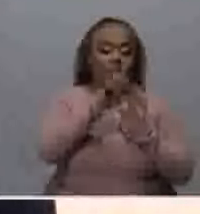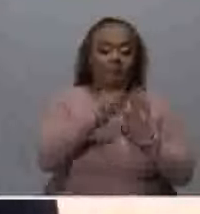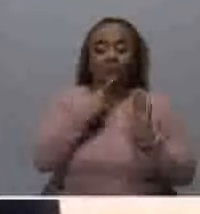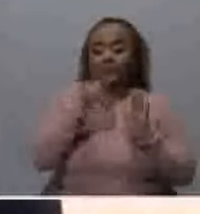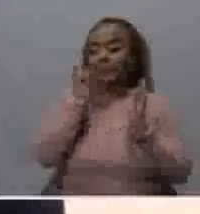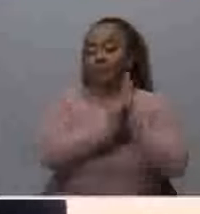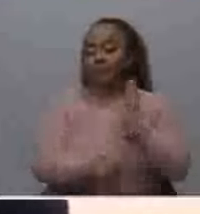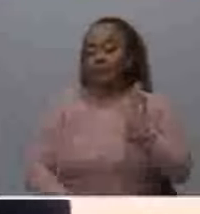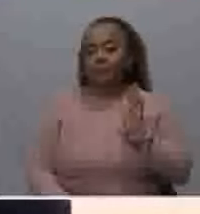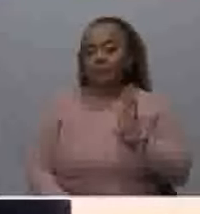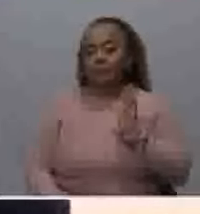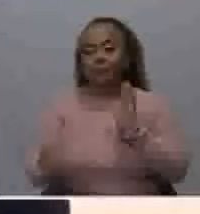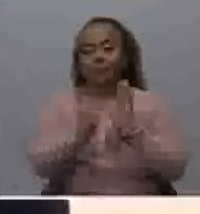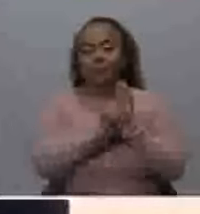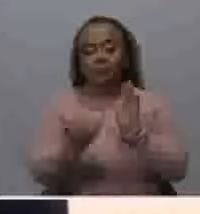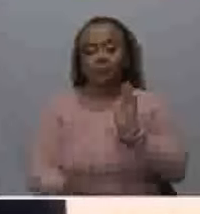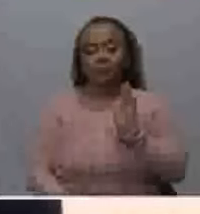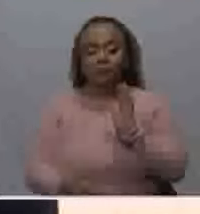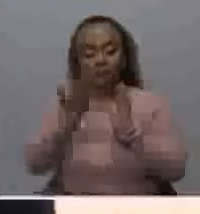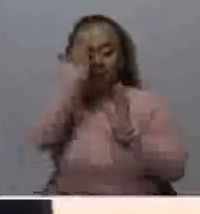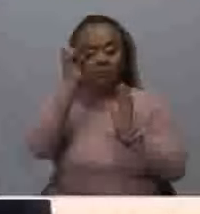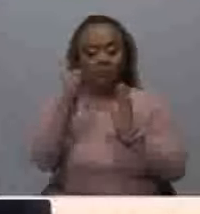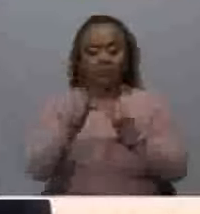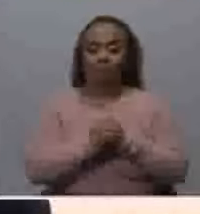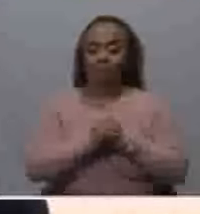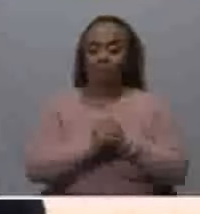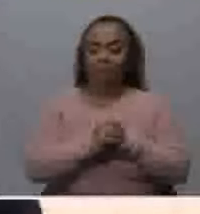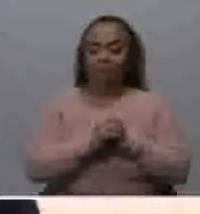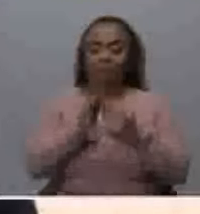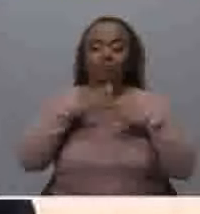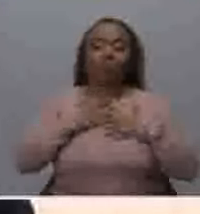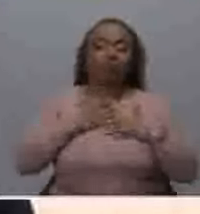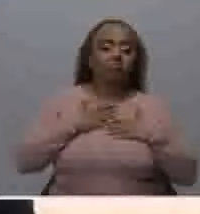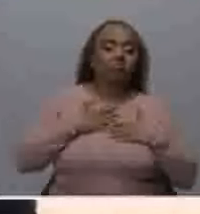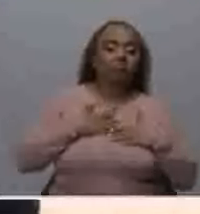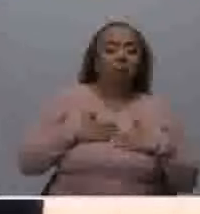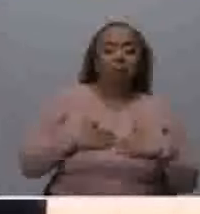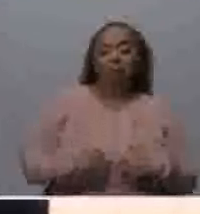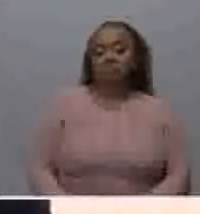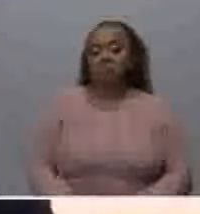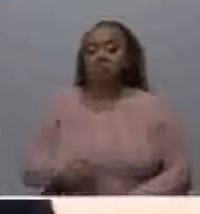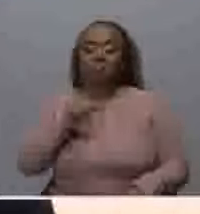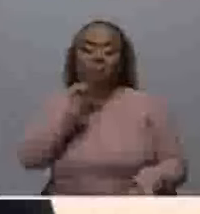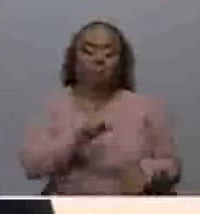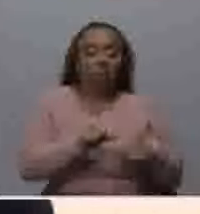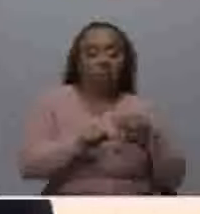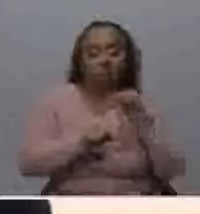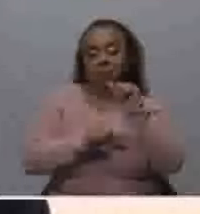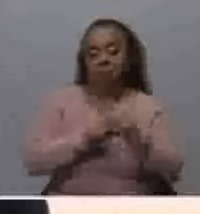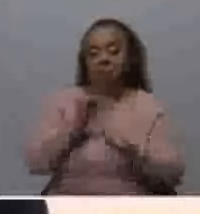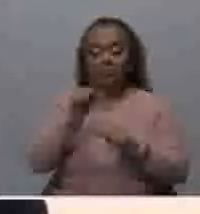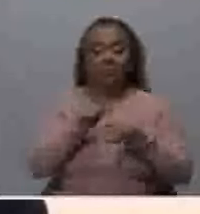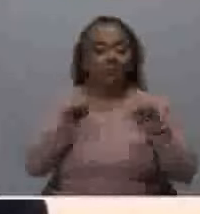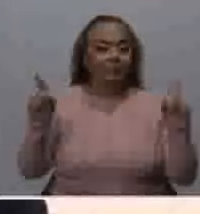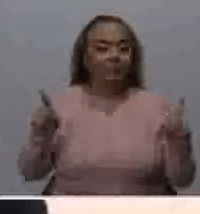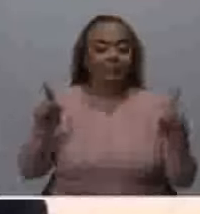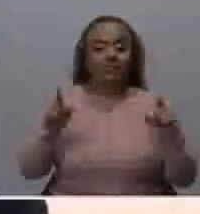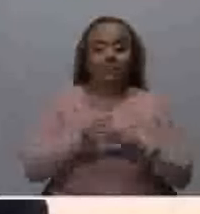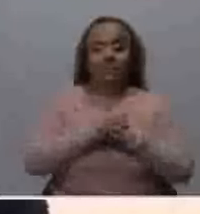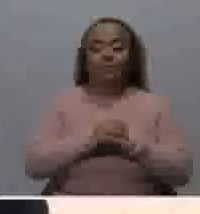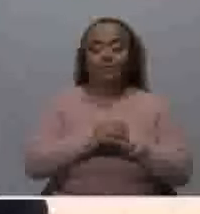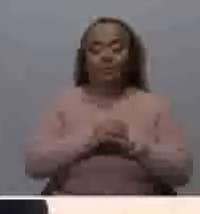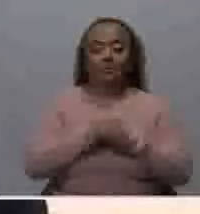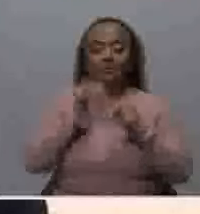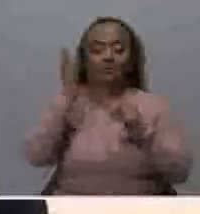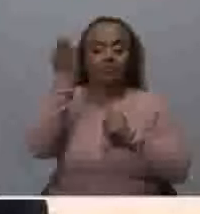eso, se saca un 40, porque exactamente, lo relajas, haces que se esfuerce aún menos, pero si por lo menos